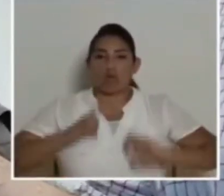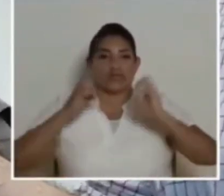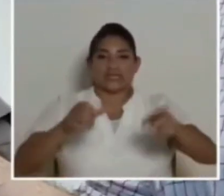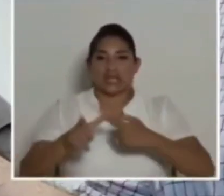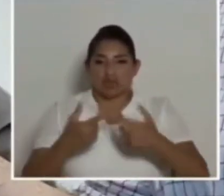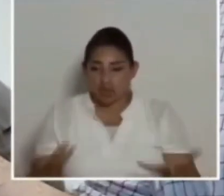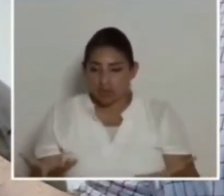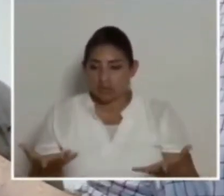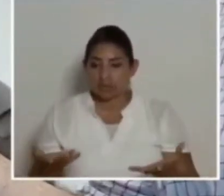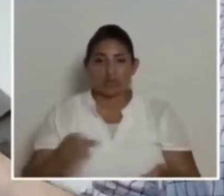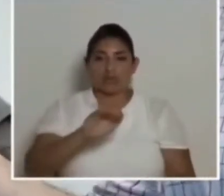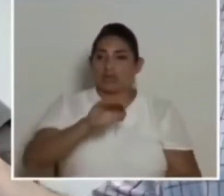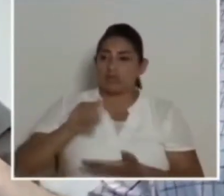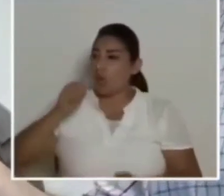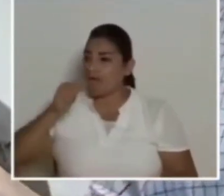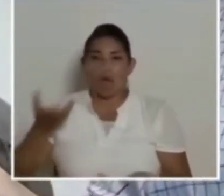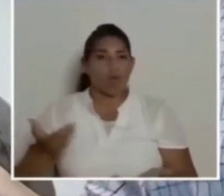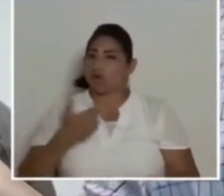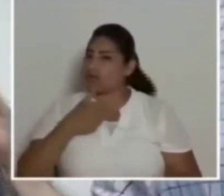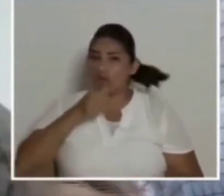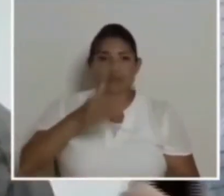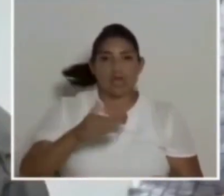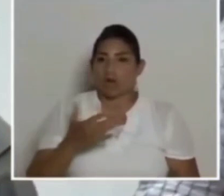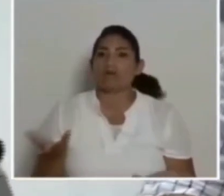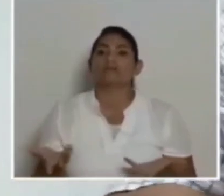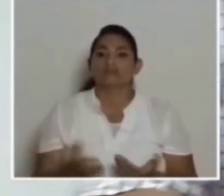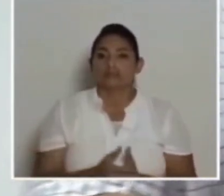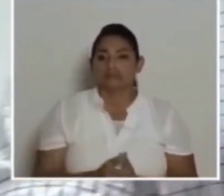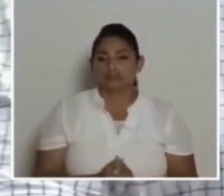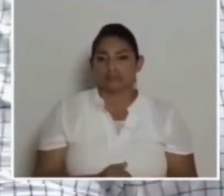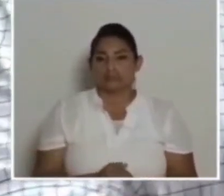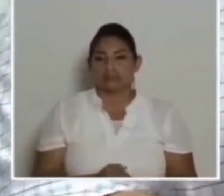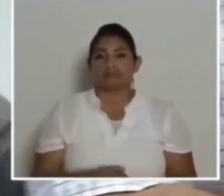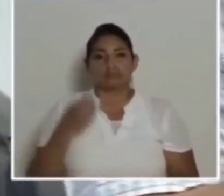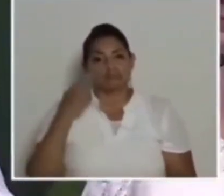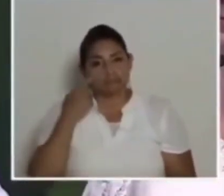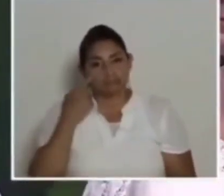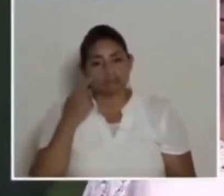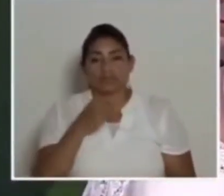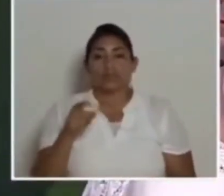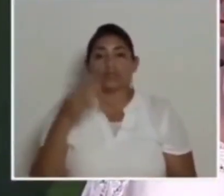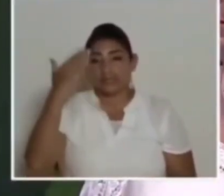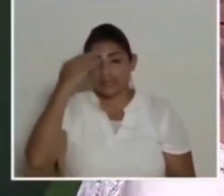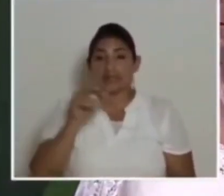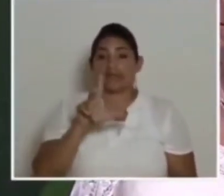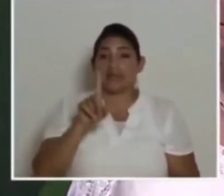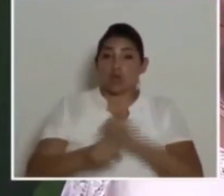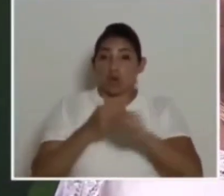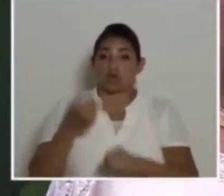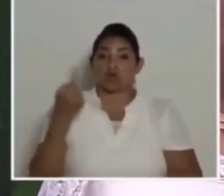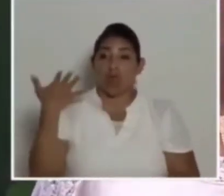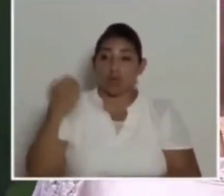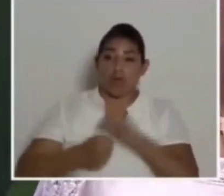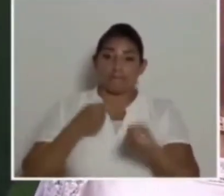Entonces, el desabastecimiento es evidente. Bueno, vea, usted sabe que el 31 de agosto del año